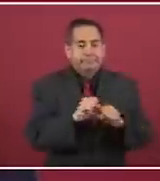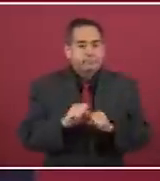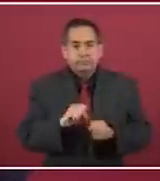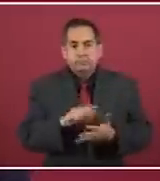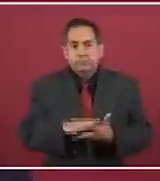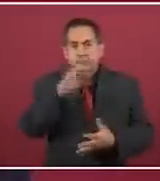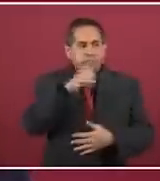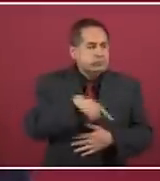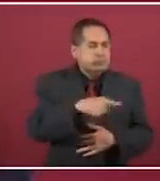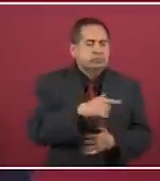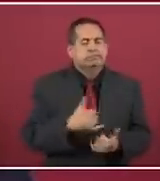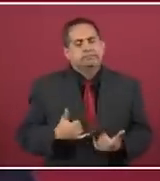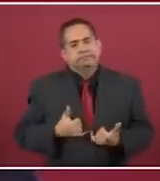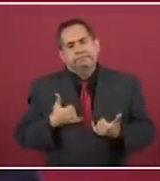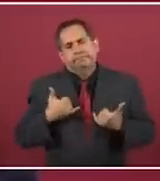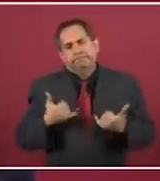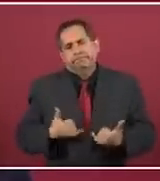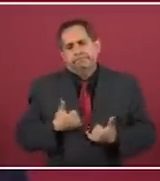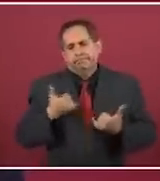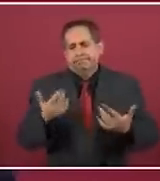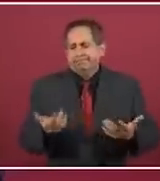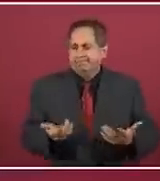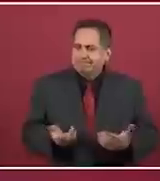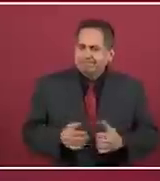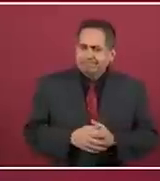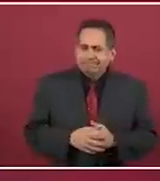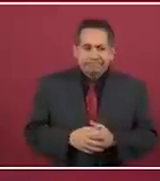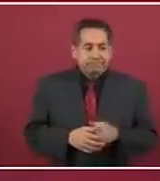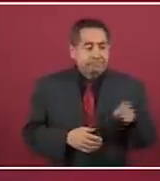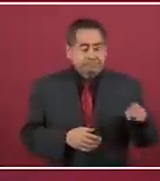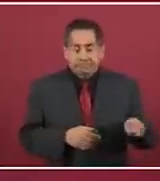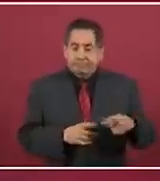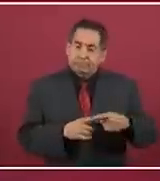mayoría jóvenes. El que hirió